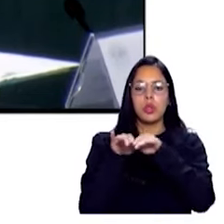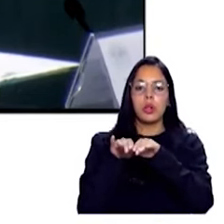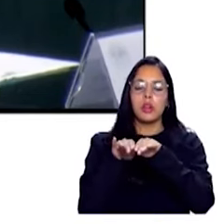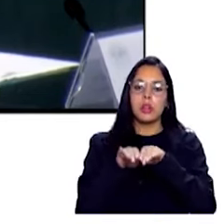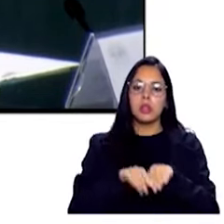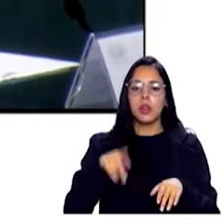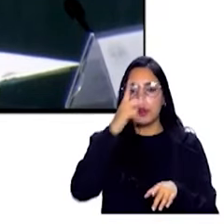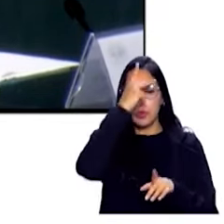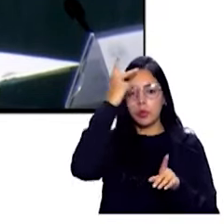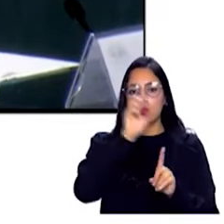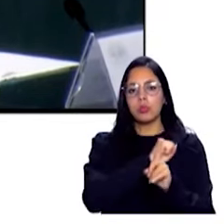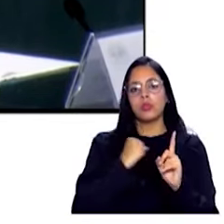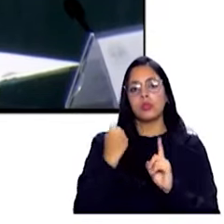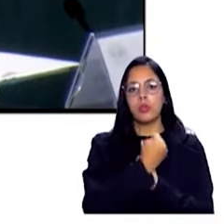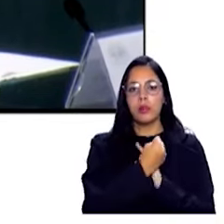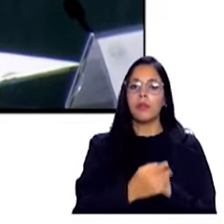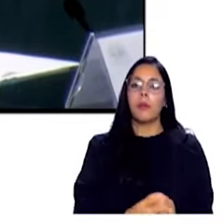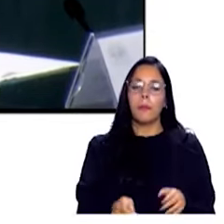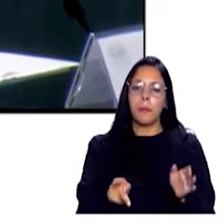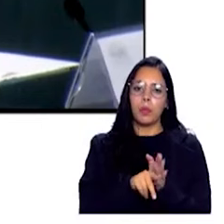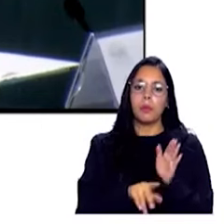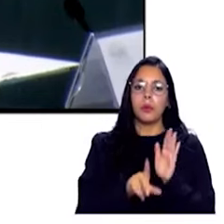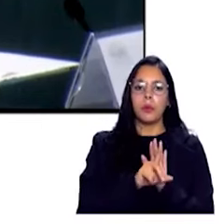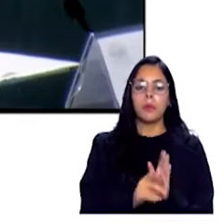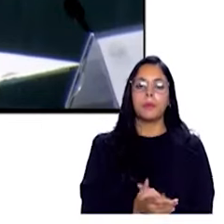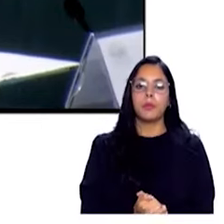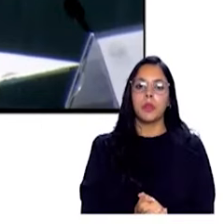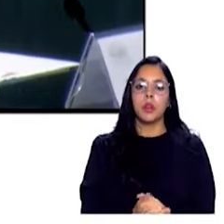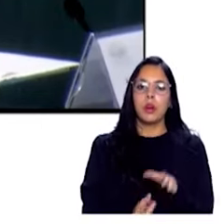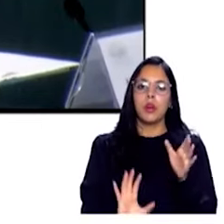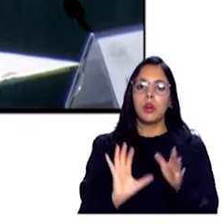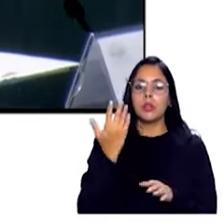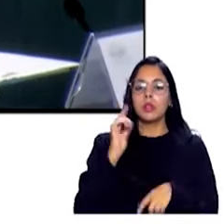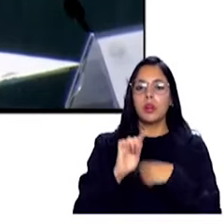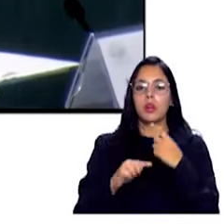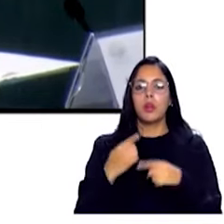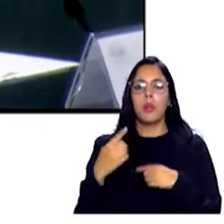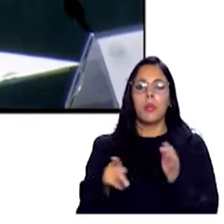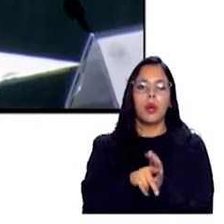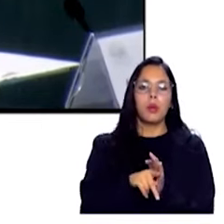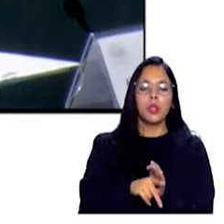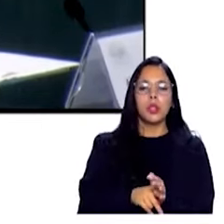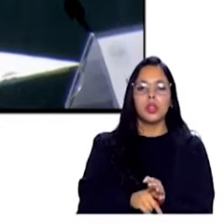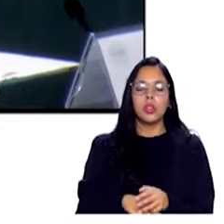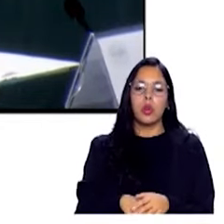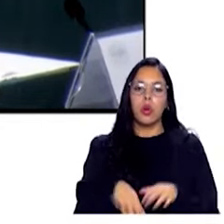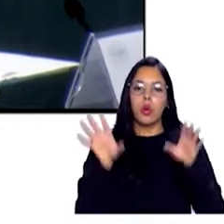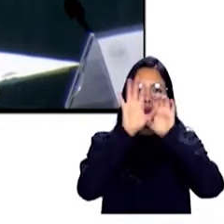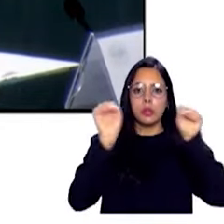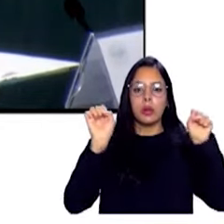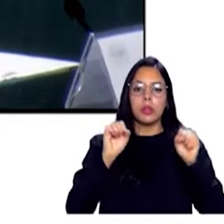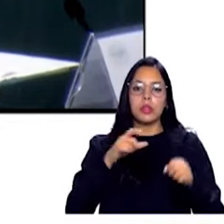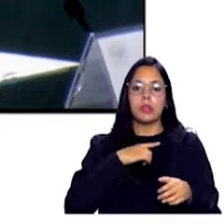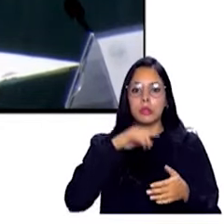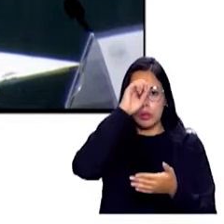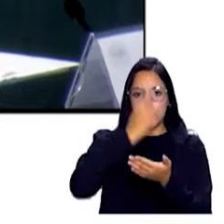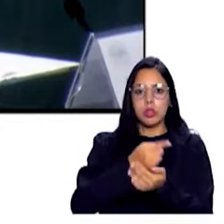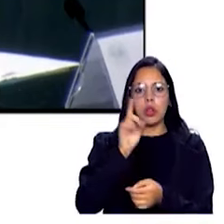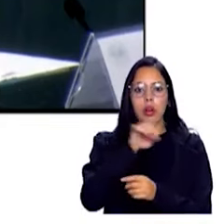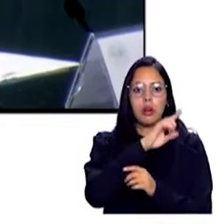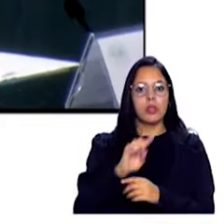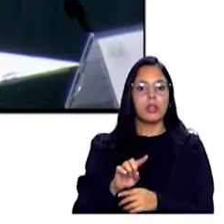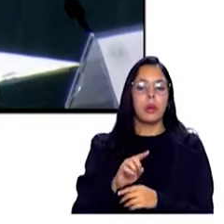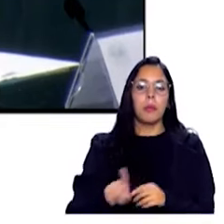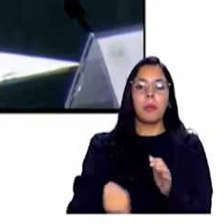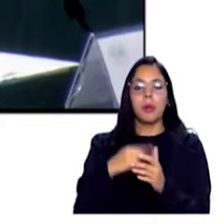surge después de la revolu francesa los tribunales de casación primero en Europa partir primero en francia a partir